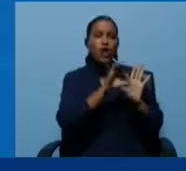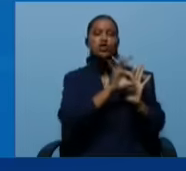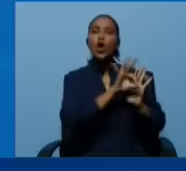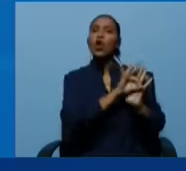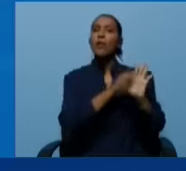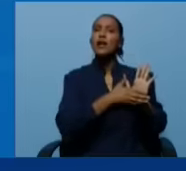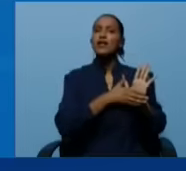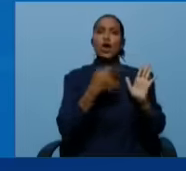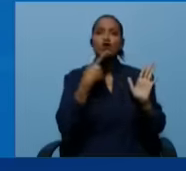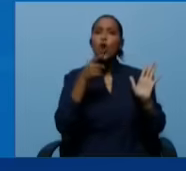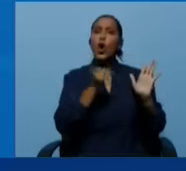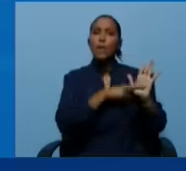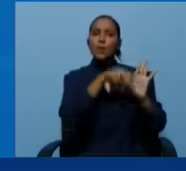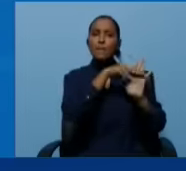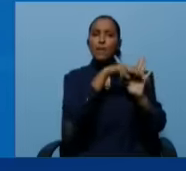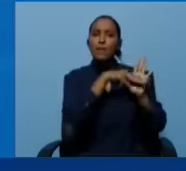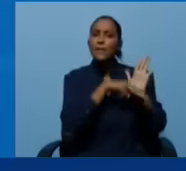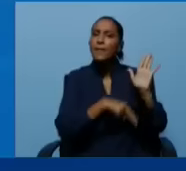los compromisos,